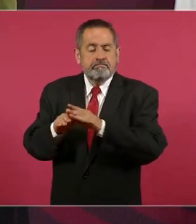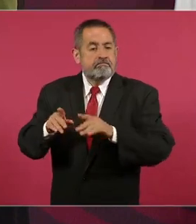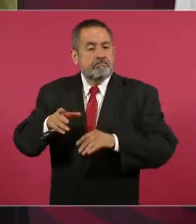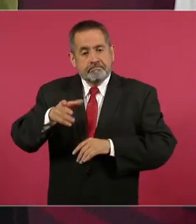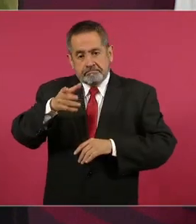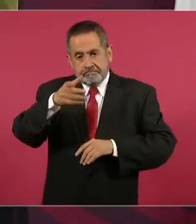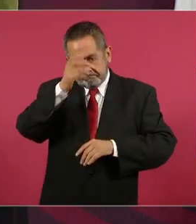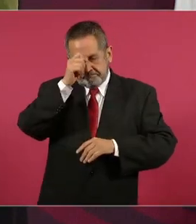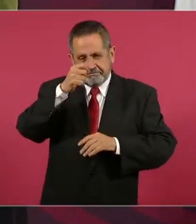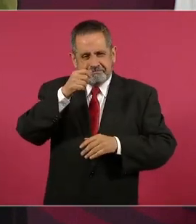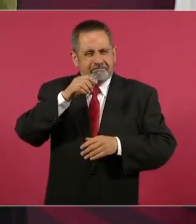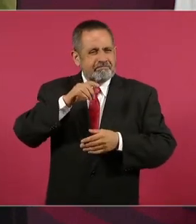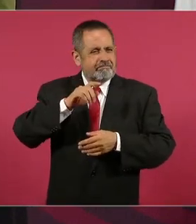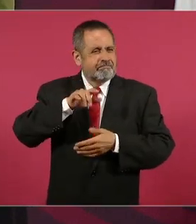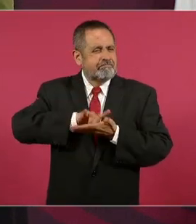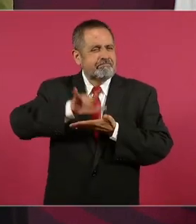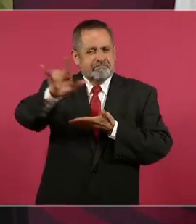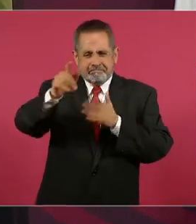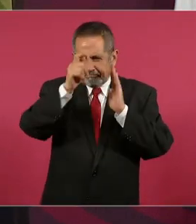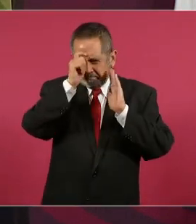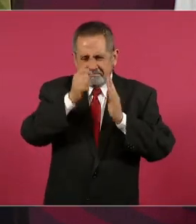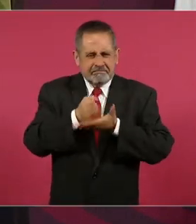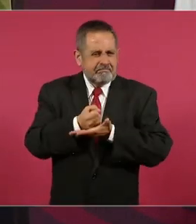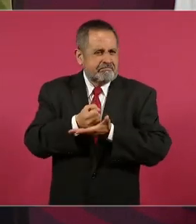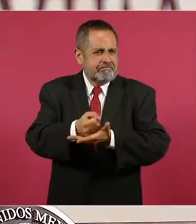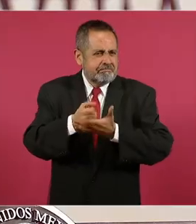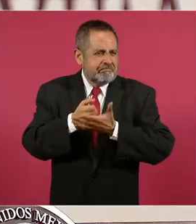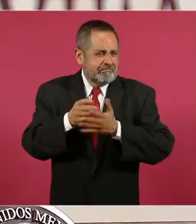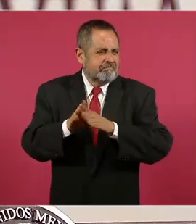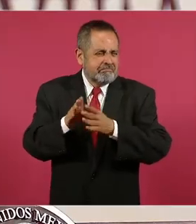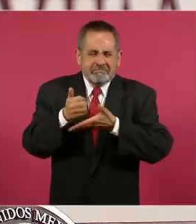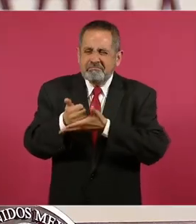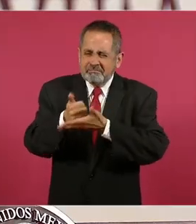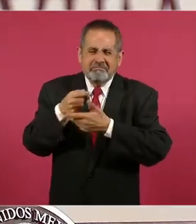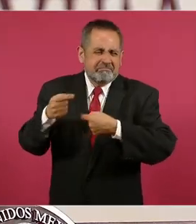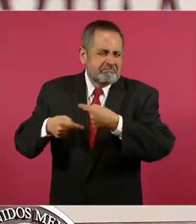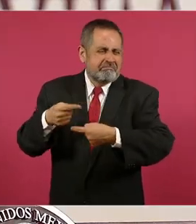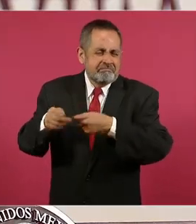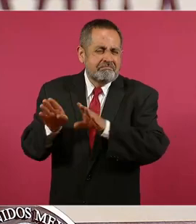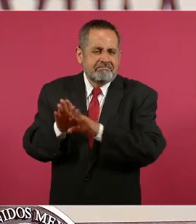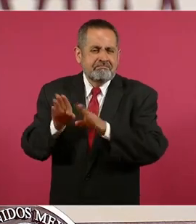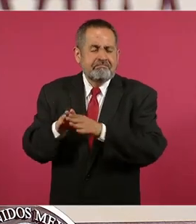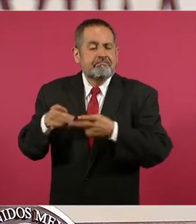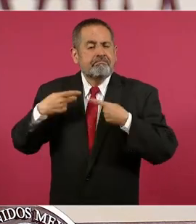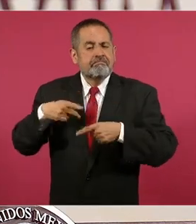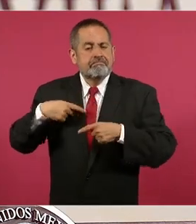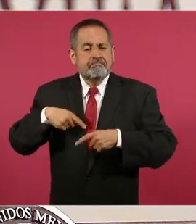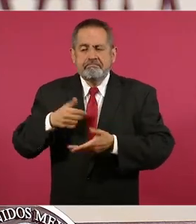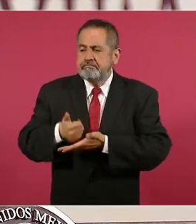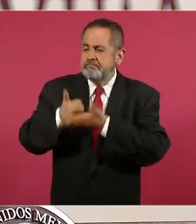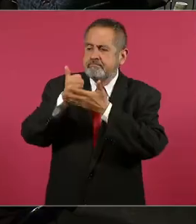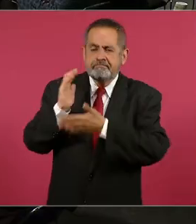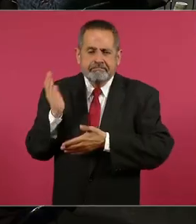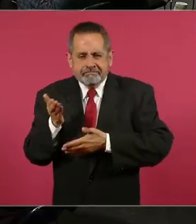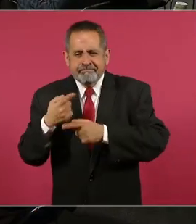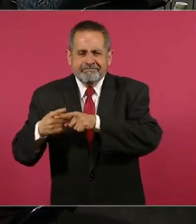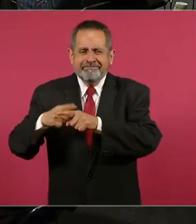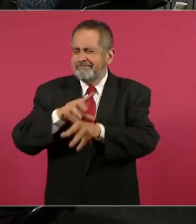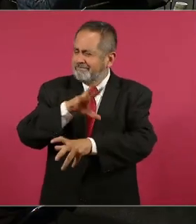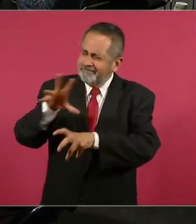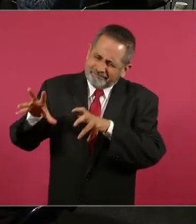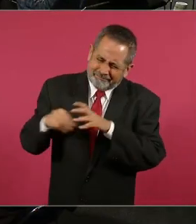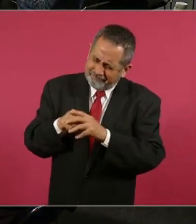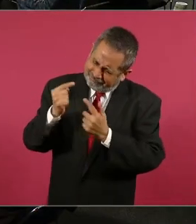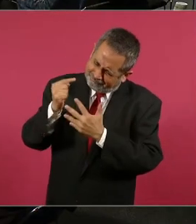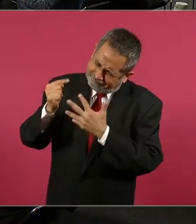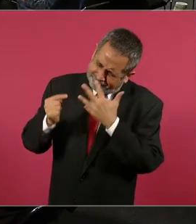pilotos, el incremento de tripulaciones, pues una serie de acciones, todo para llevar a un